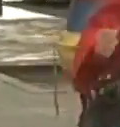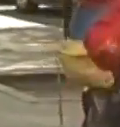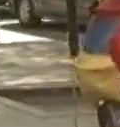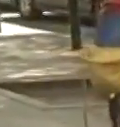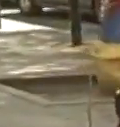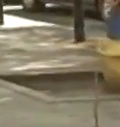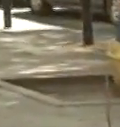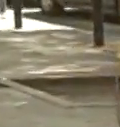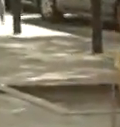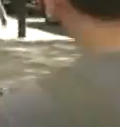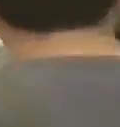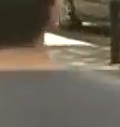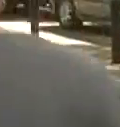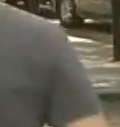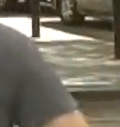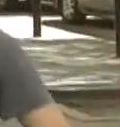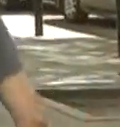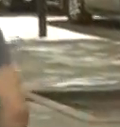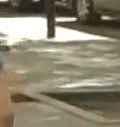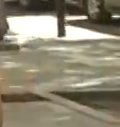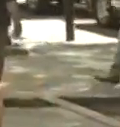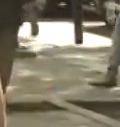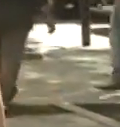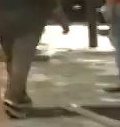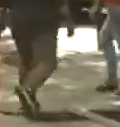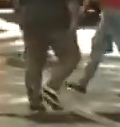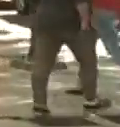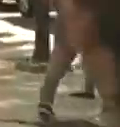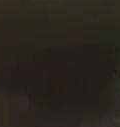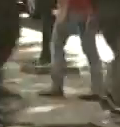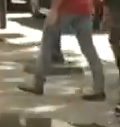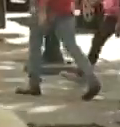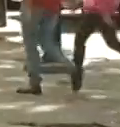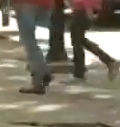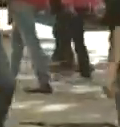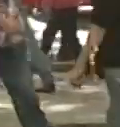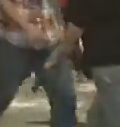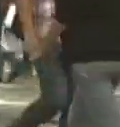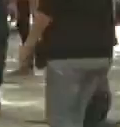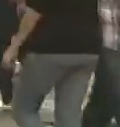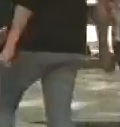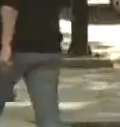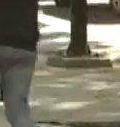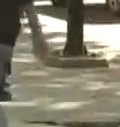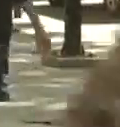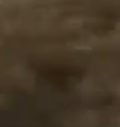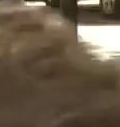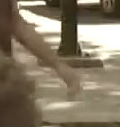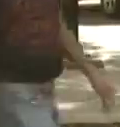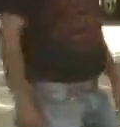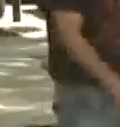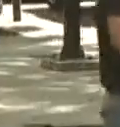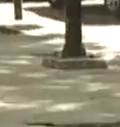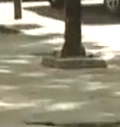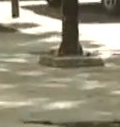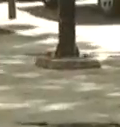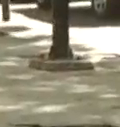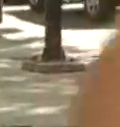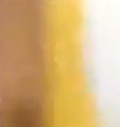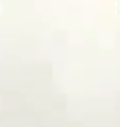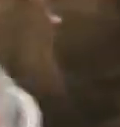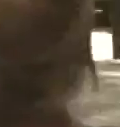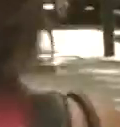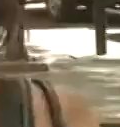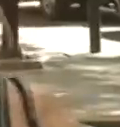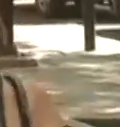sectores, nosotros tenemos acá un parte que hemos recibido desde los diferentes sectores, desde